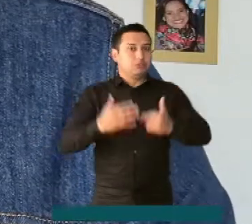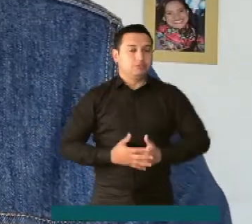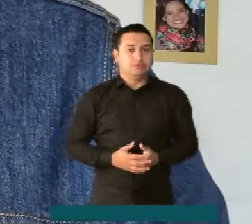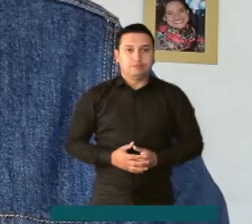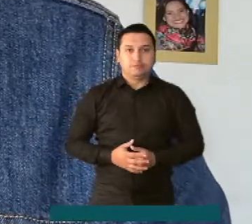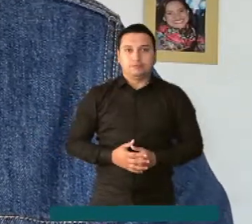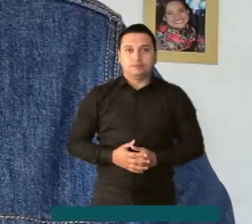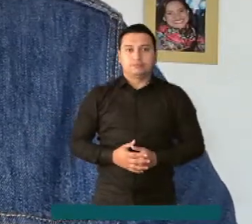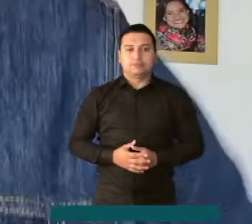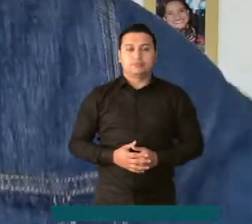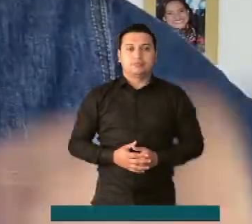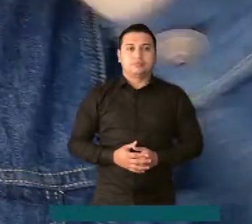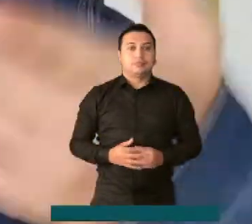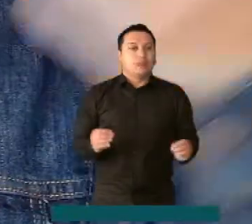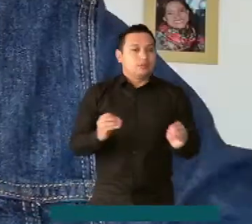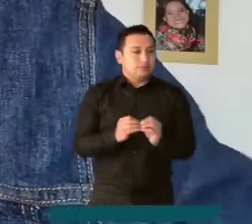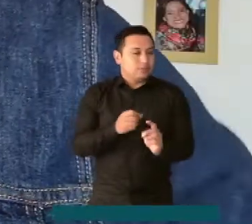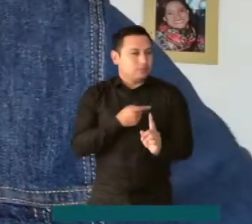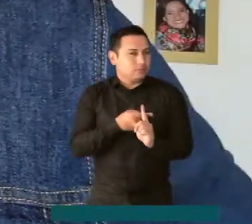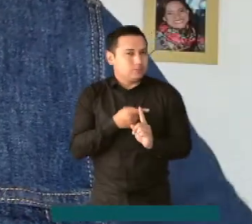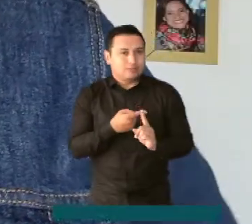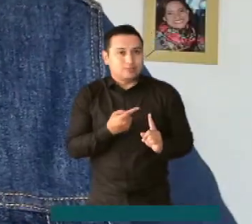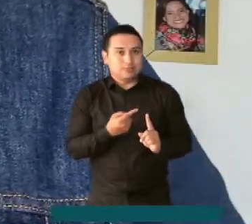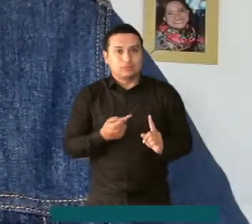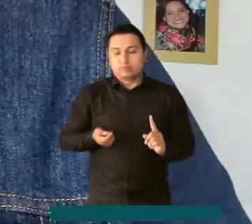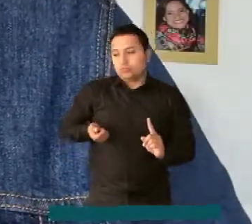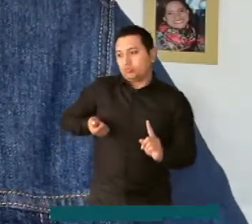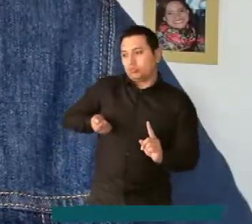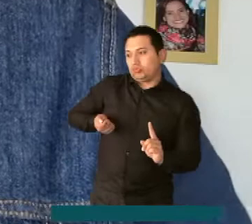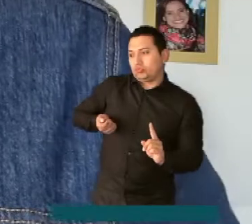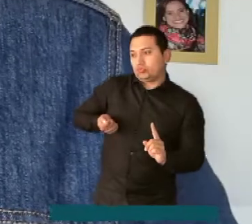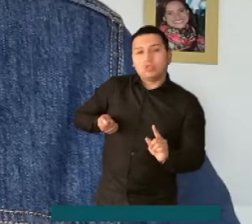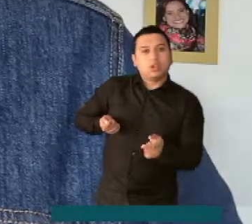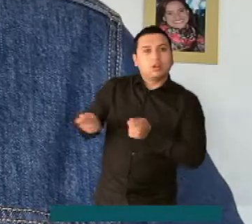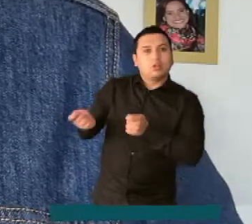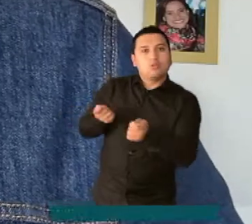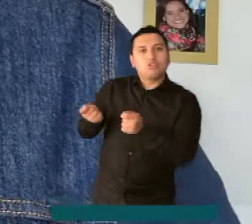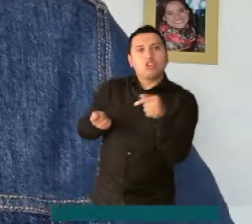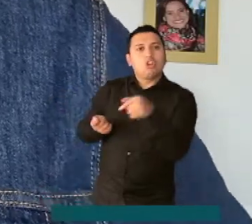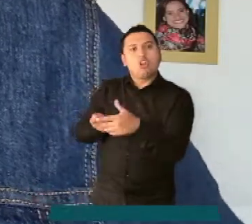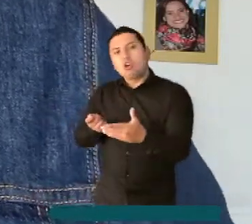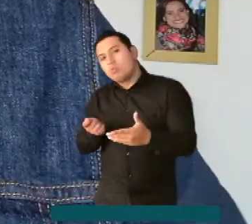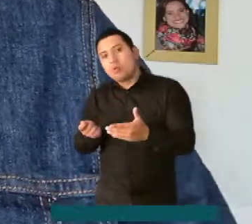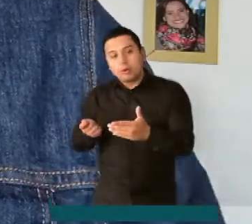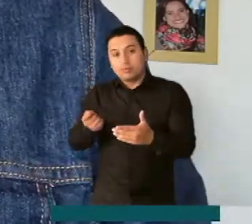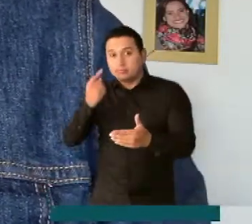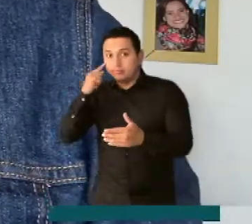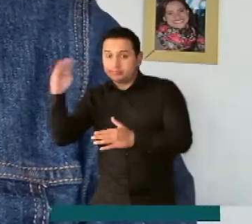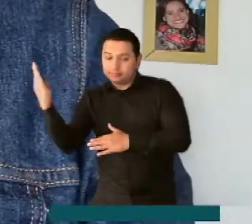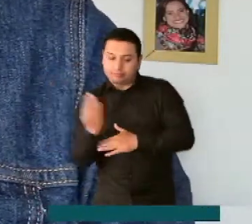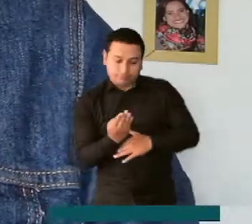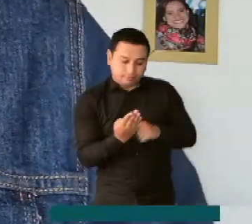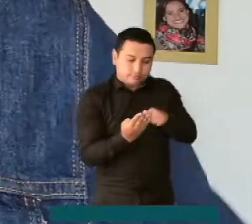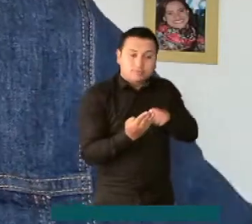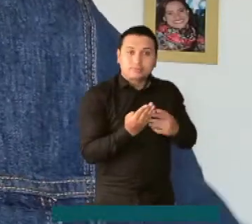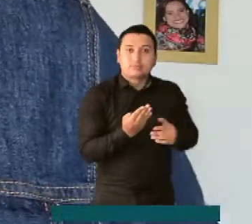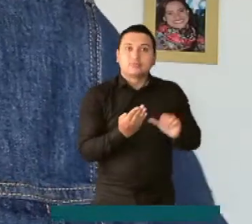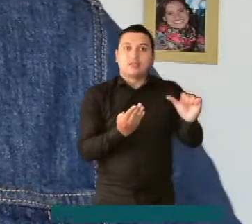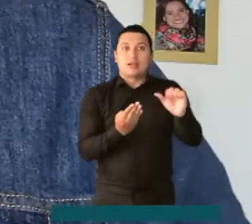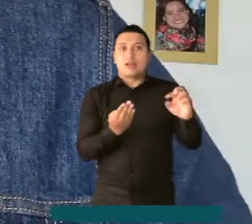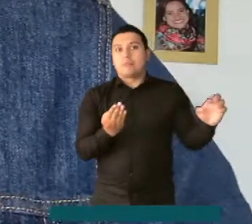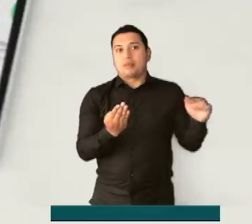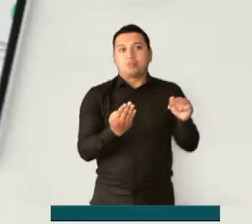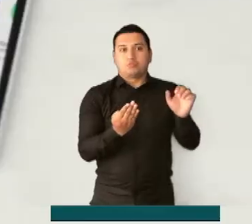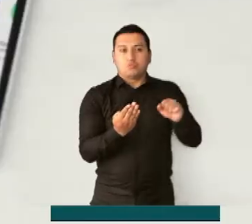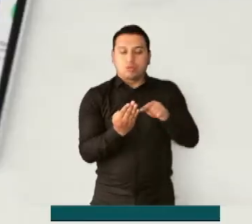estable. Y obviamente hay una ventaja adicional, el control que permite el ecosistema Google. Desde la app, es decir, desde el